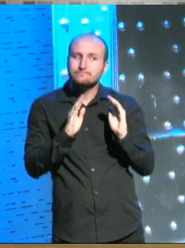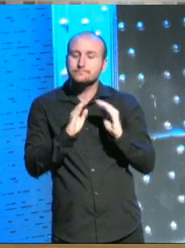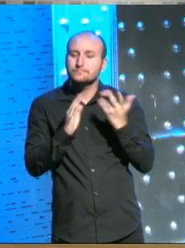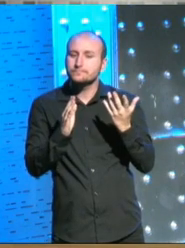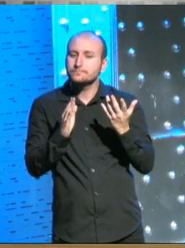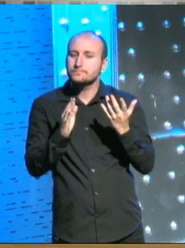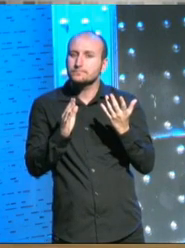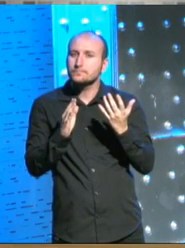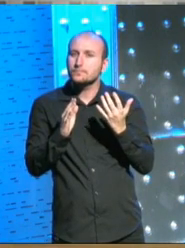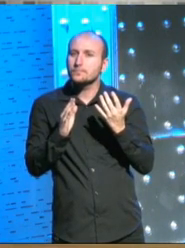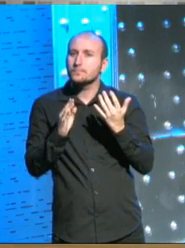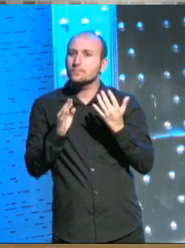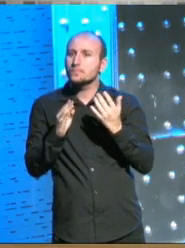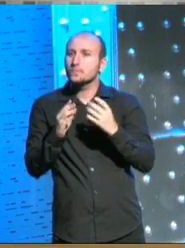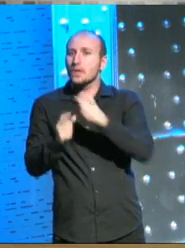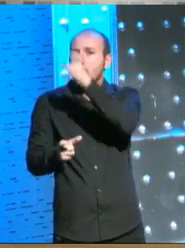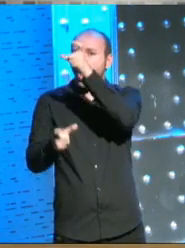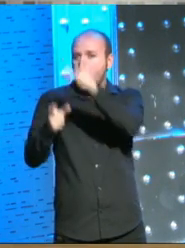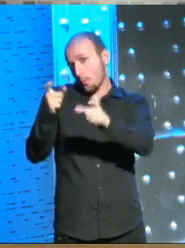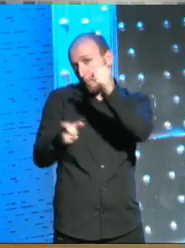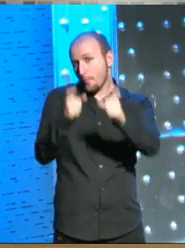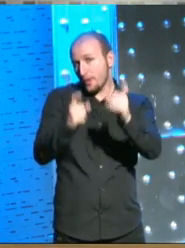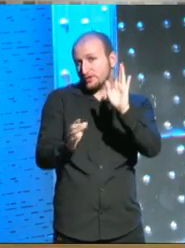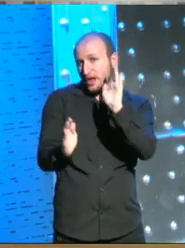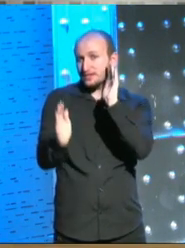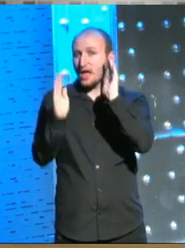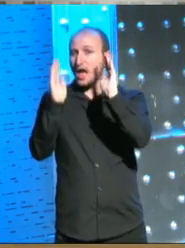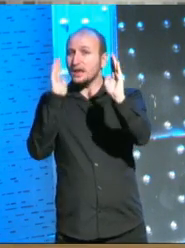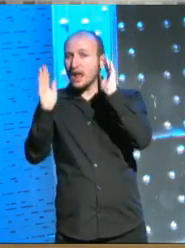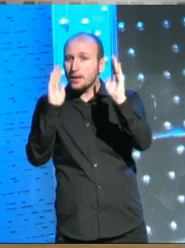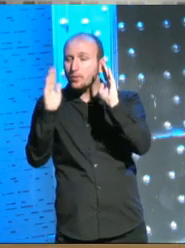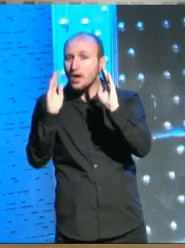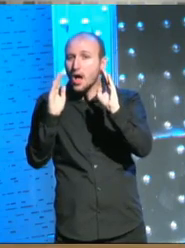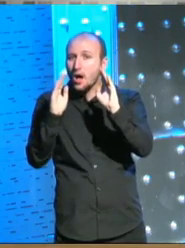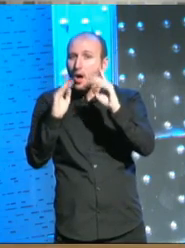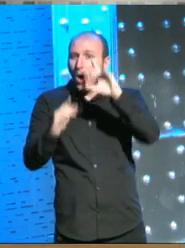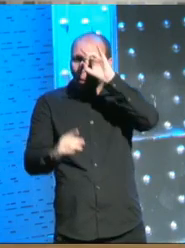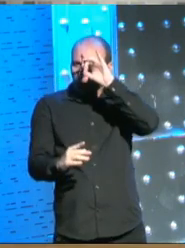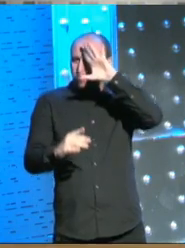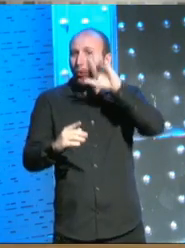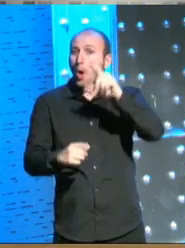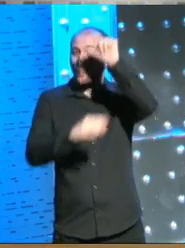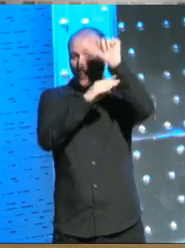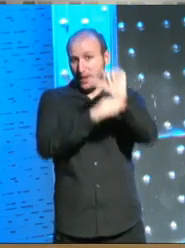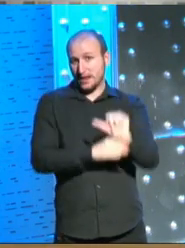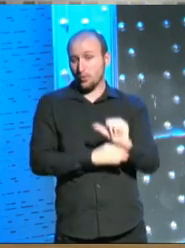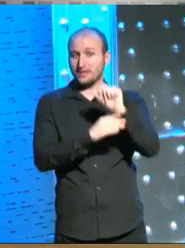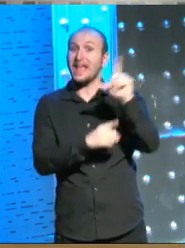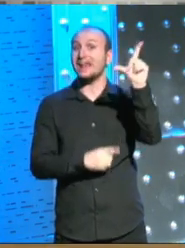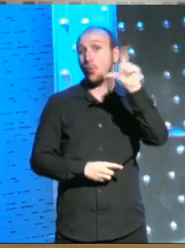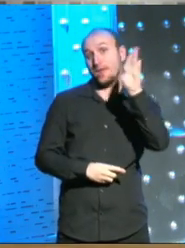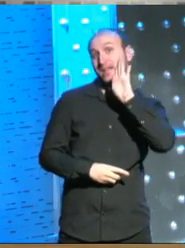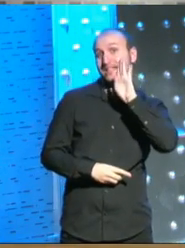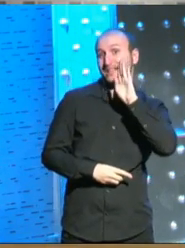¿Qué choca a los cronistas de la época cuando leemos las crónicas de las películas de Lumière? El humo